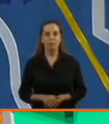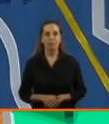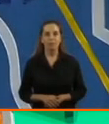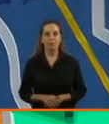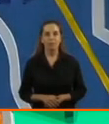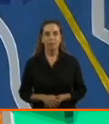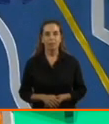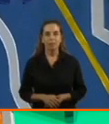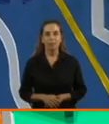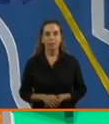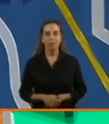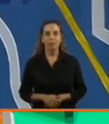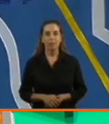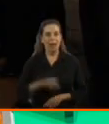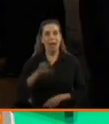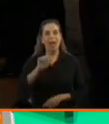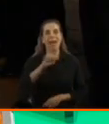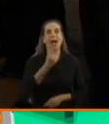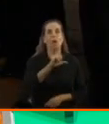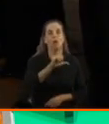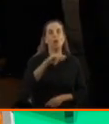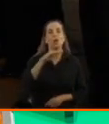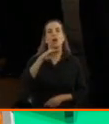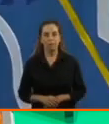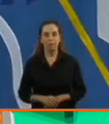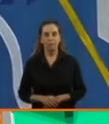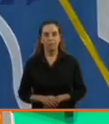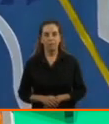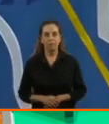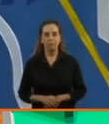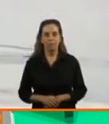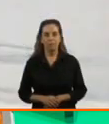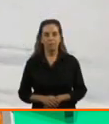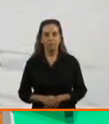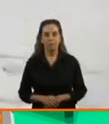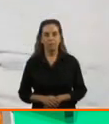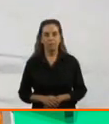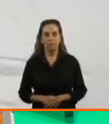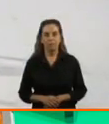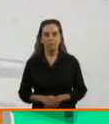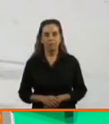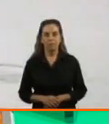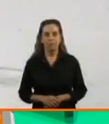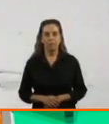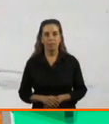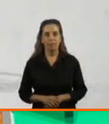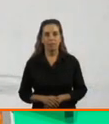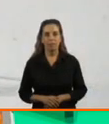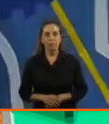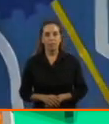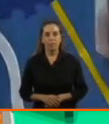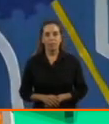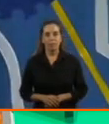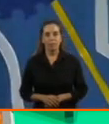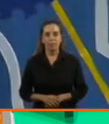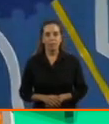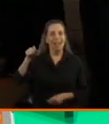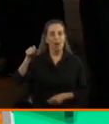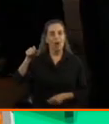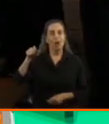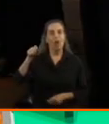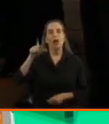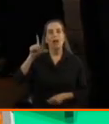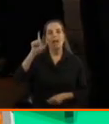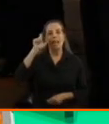generado muchísima inquietud en el mundo empresario, porque la idea de que el Estado en cualquier momento podía venir y tomar decisiones sobre la Sí.